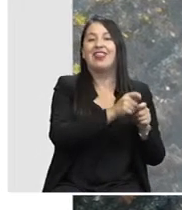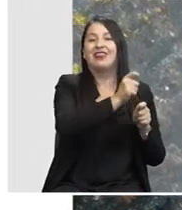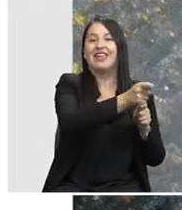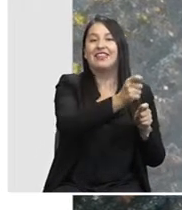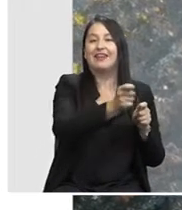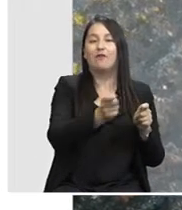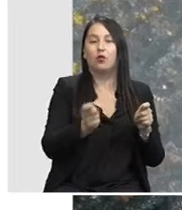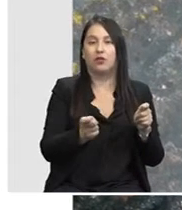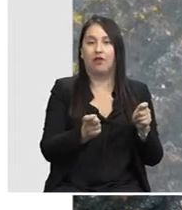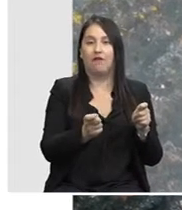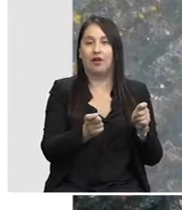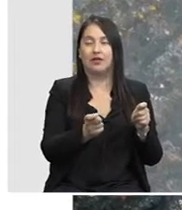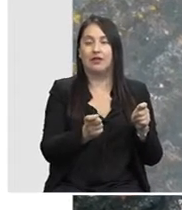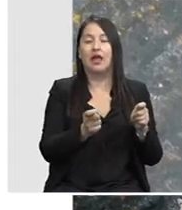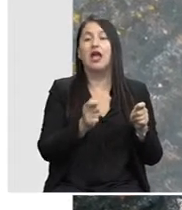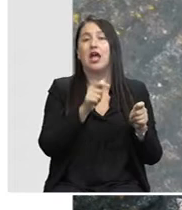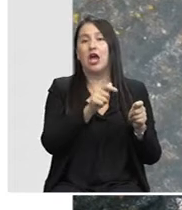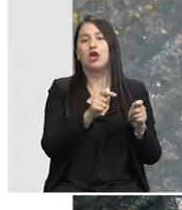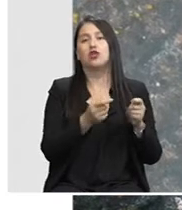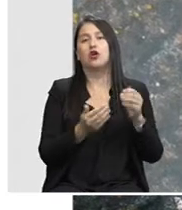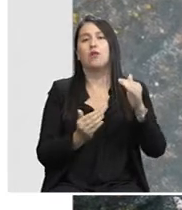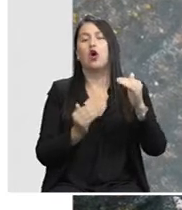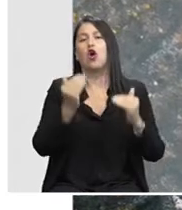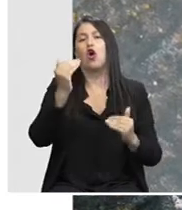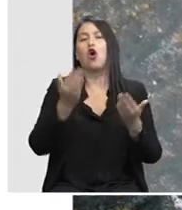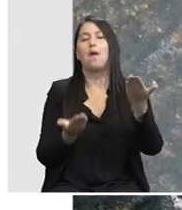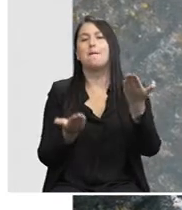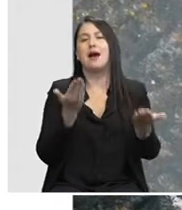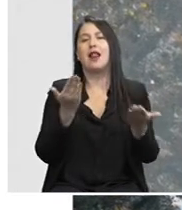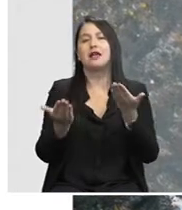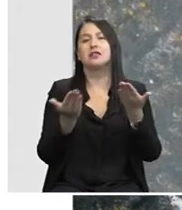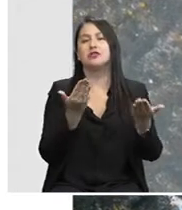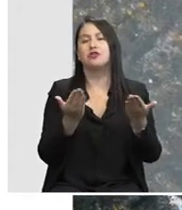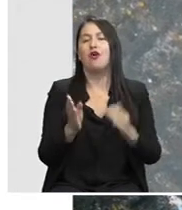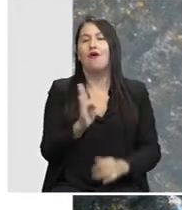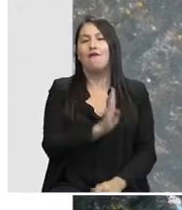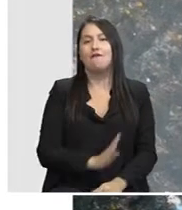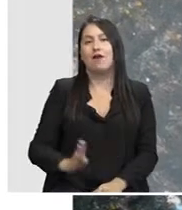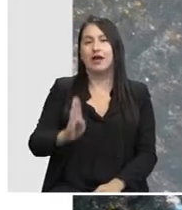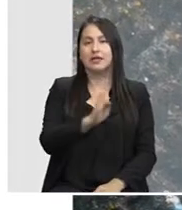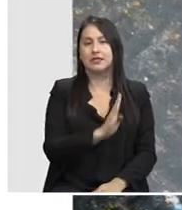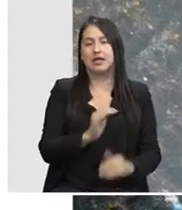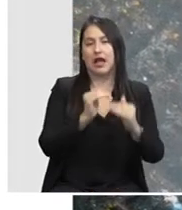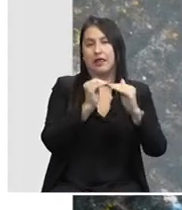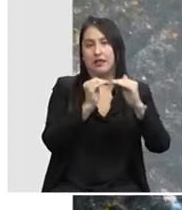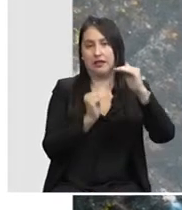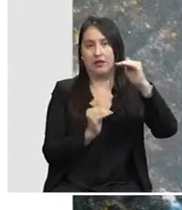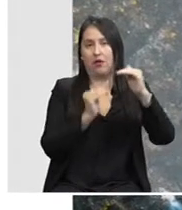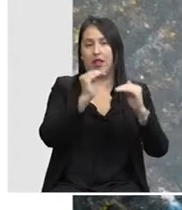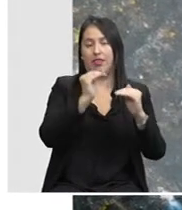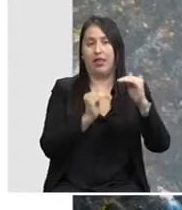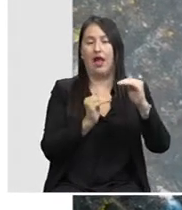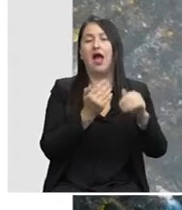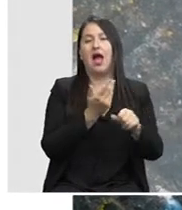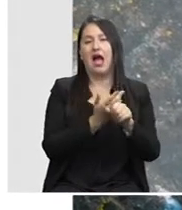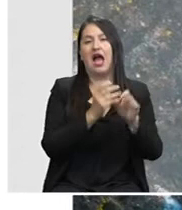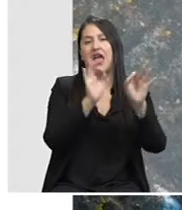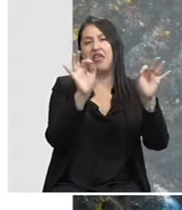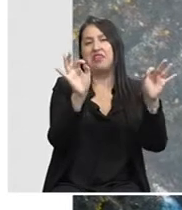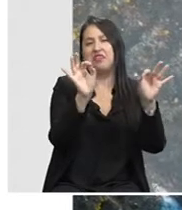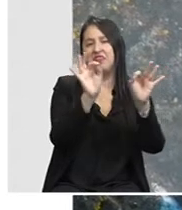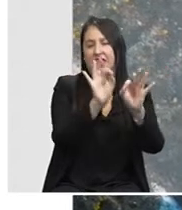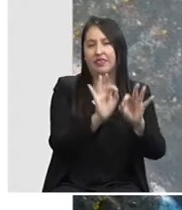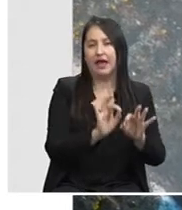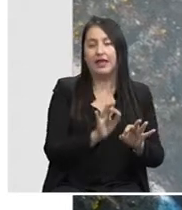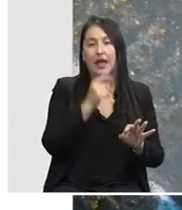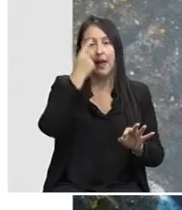una forma bastante básica y brutal de medir la desigualdad. Si quieren, tiene poquito detalle, pero las conclusiones que les